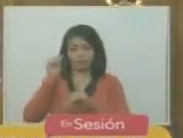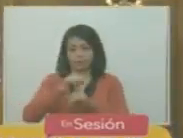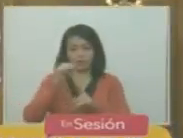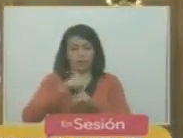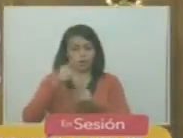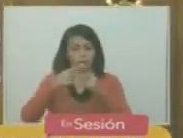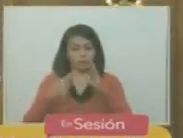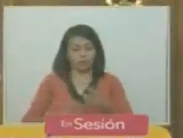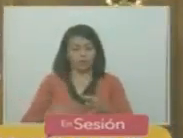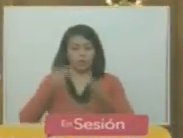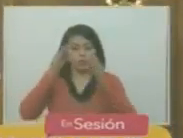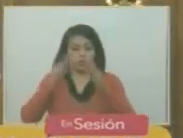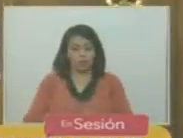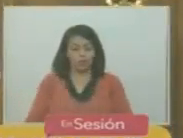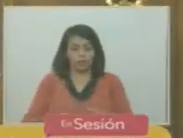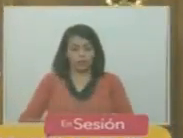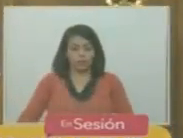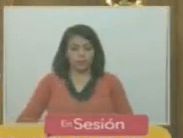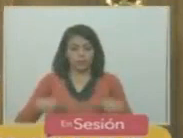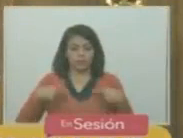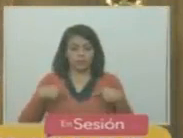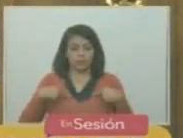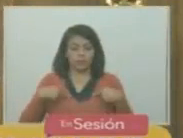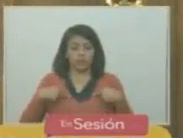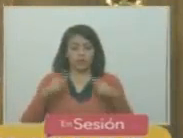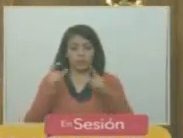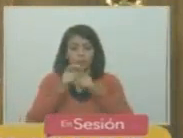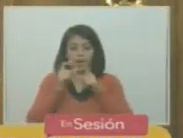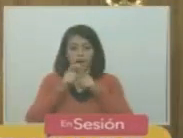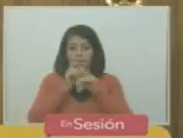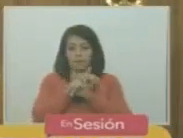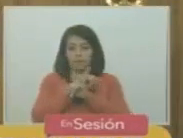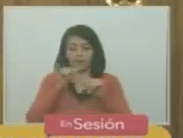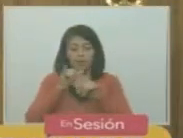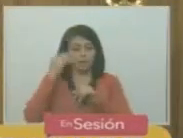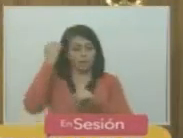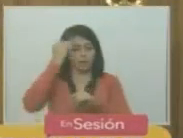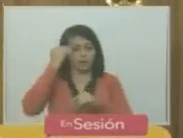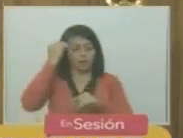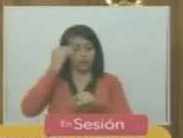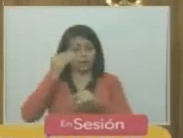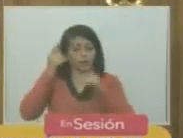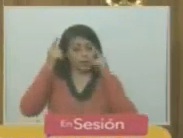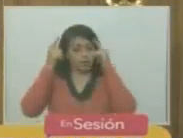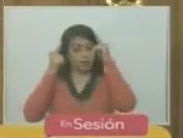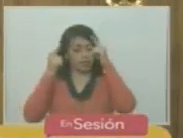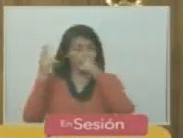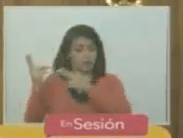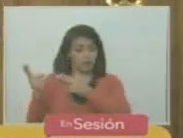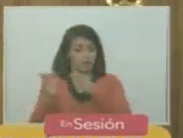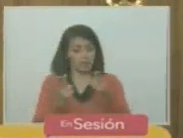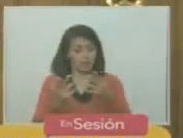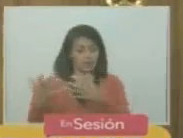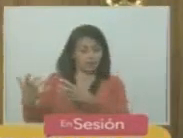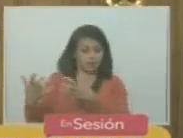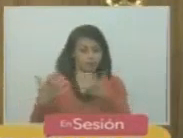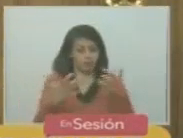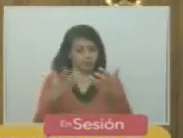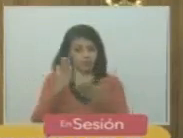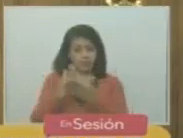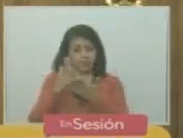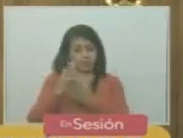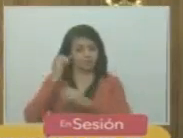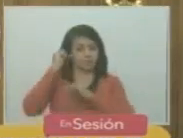causas justas de la humanidad. Cierro mis palabras con el pensamiento del gigante que invita a la batalla constante y a